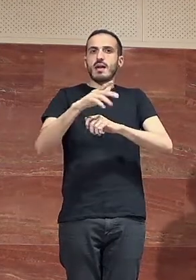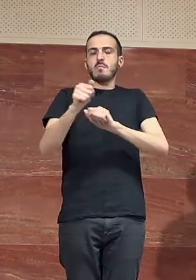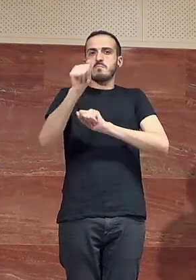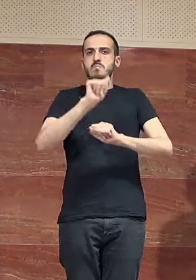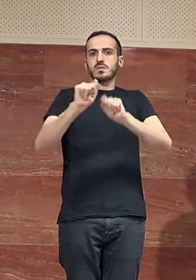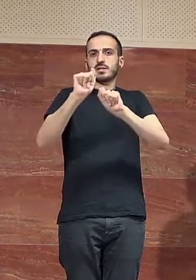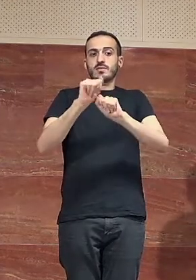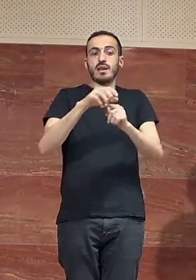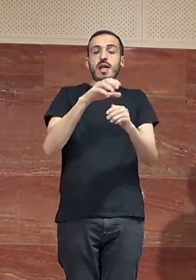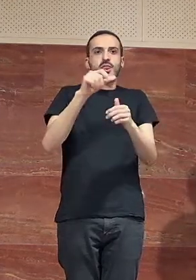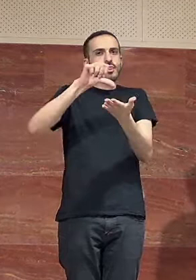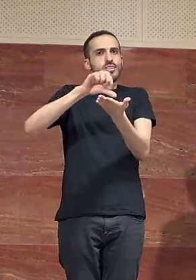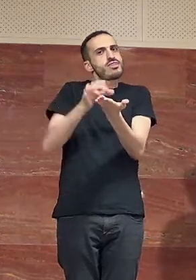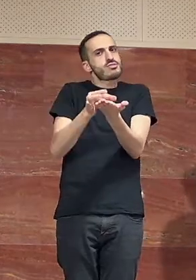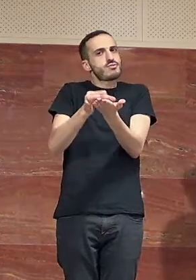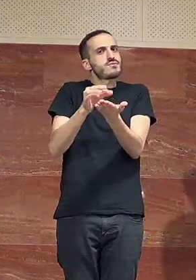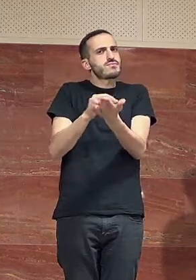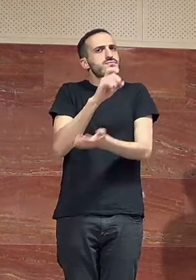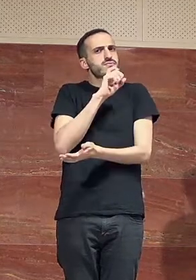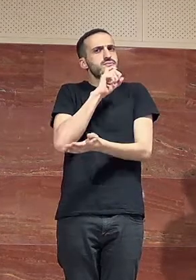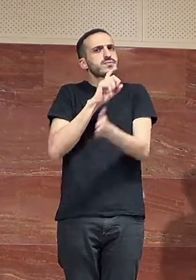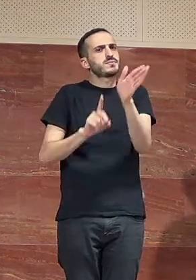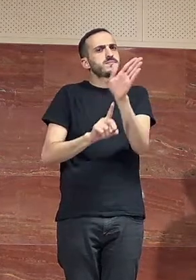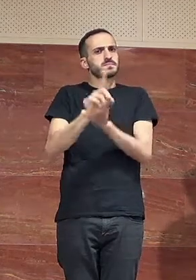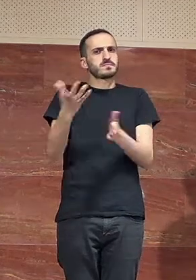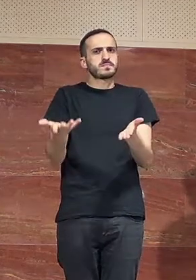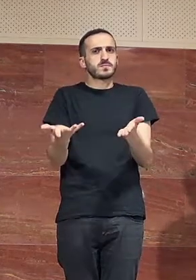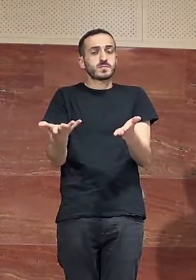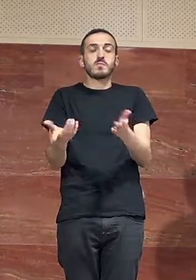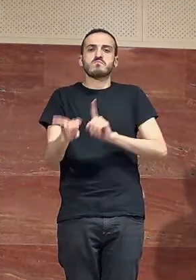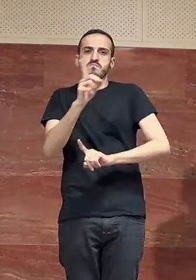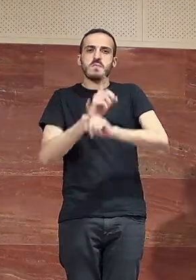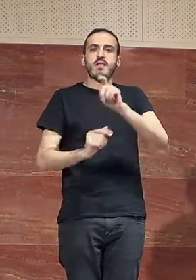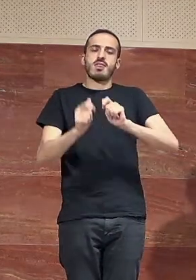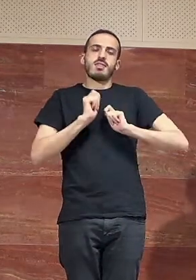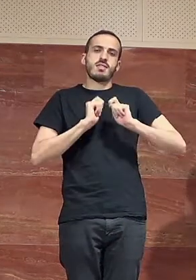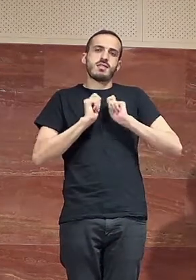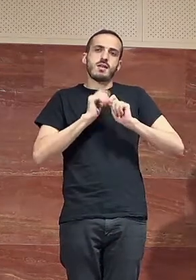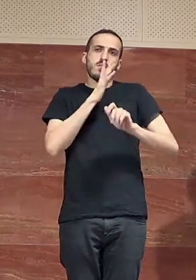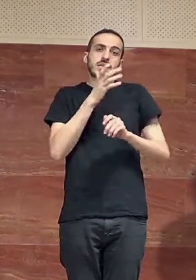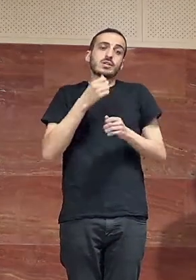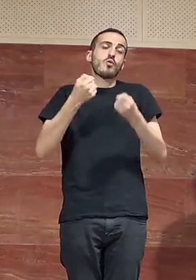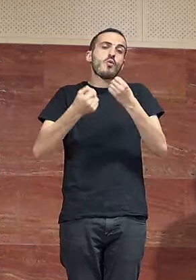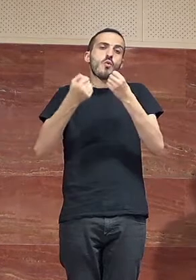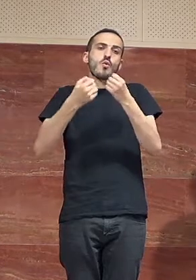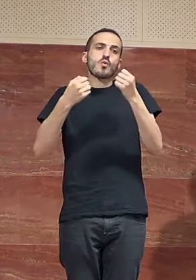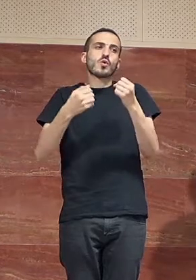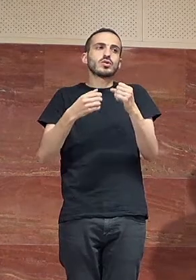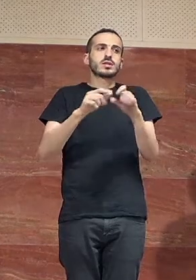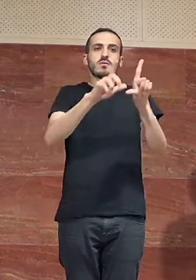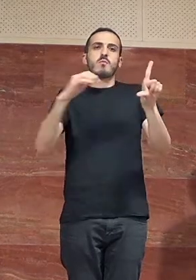esos volardos con un empotramiento sobre él es importante para que aguante pues, el golpe de un todoterreno lanzado a velocidad